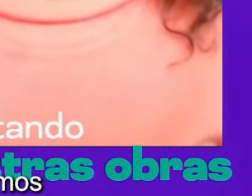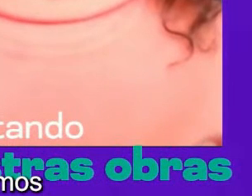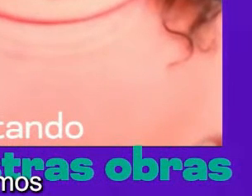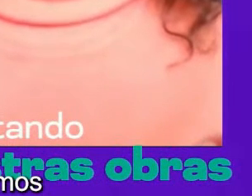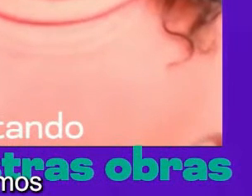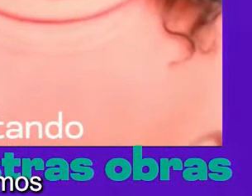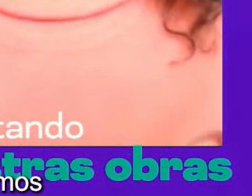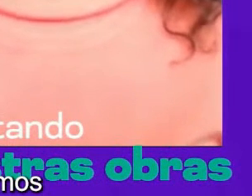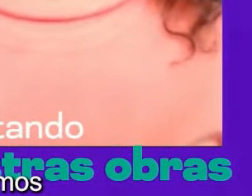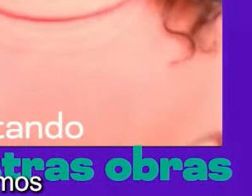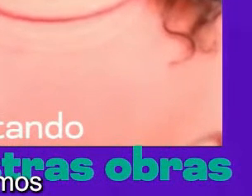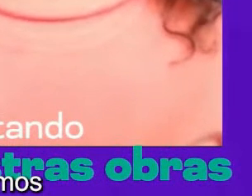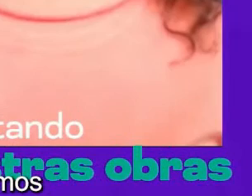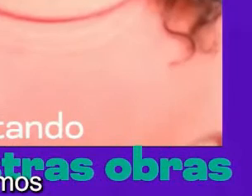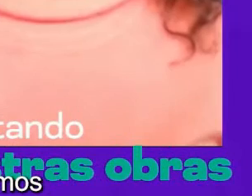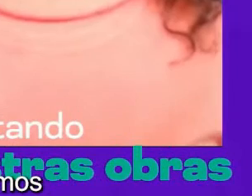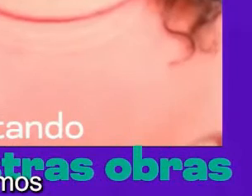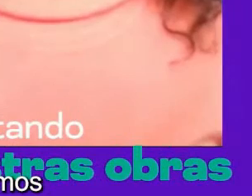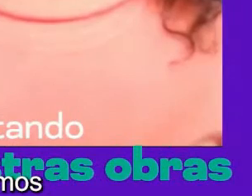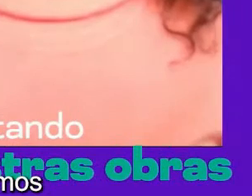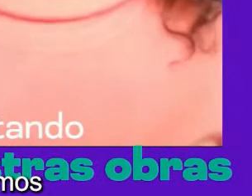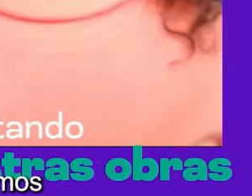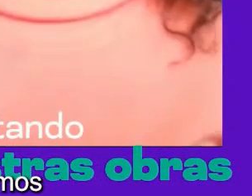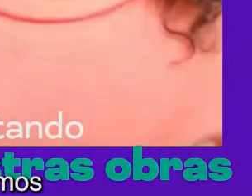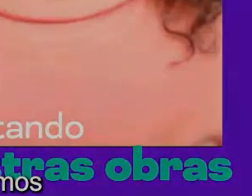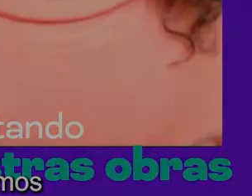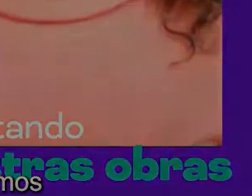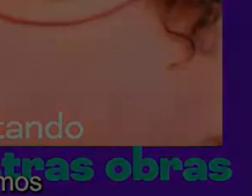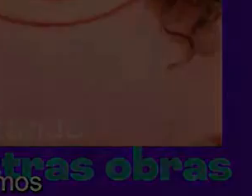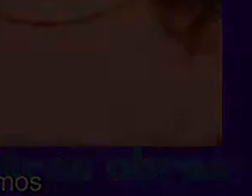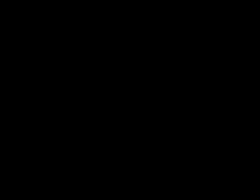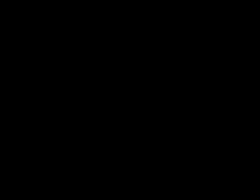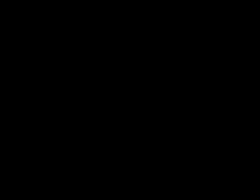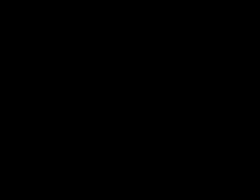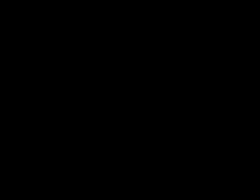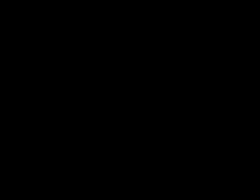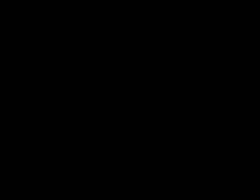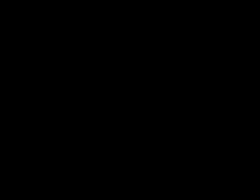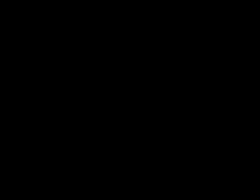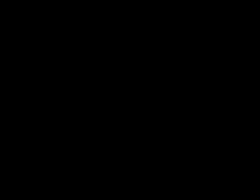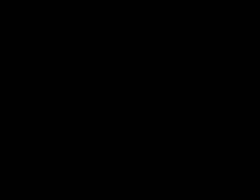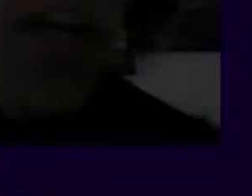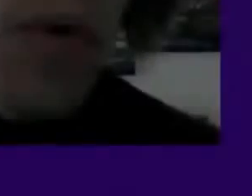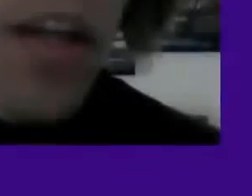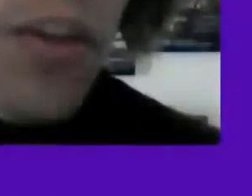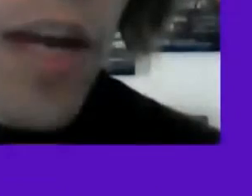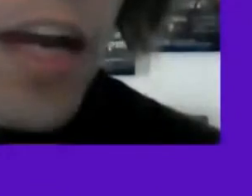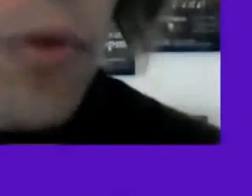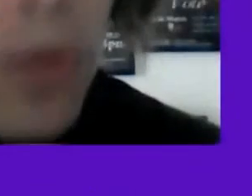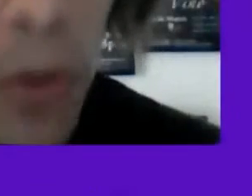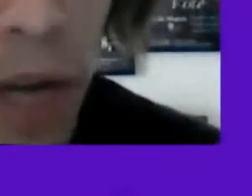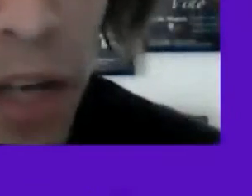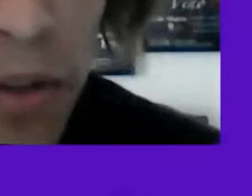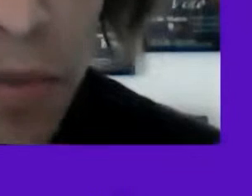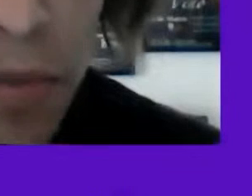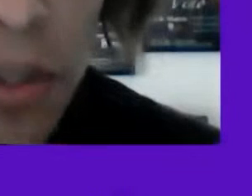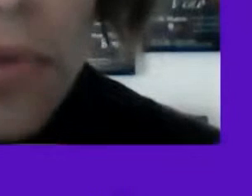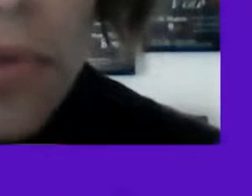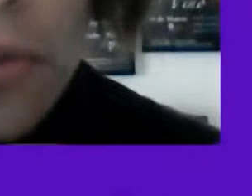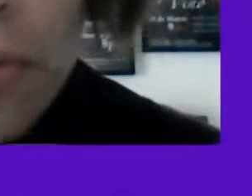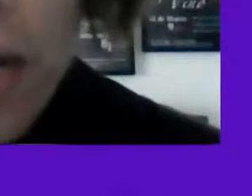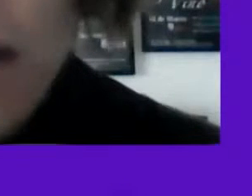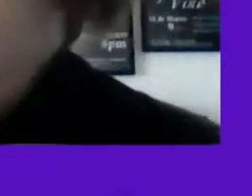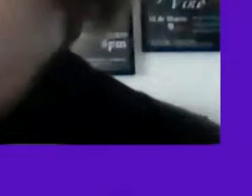estamos intentando crear nuestras propias obras artísticas. En cuanto a la cultura, el concepto